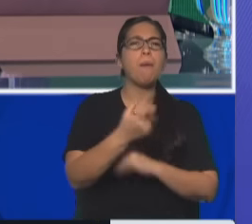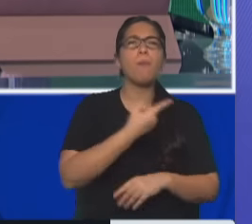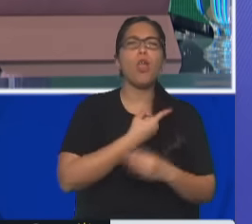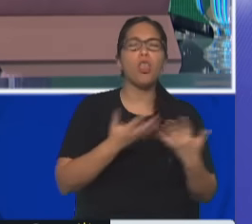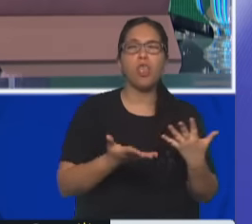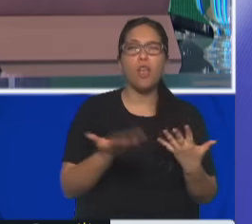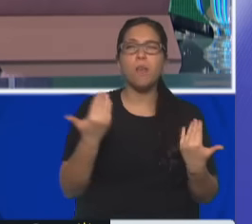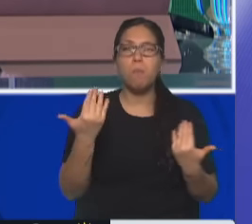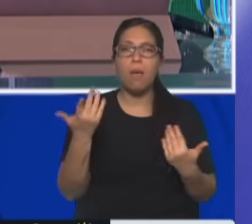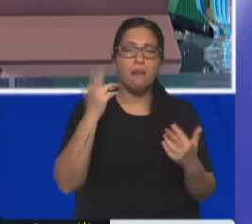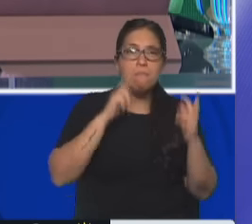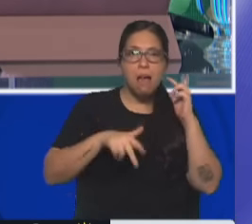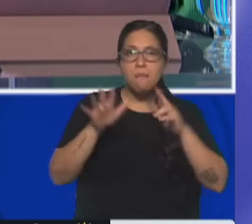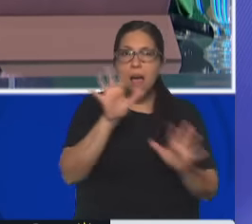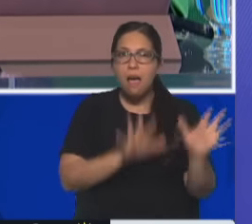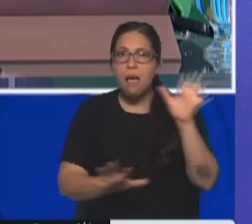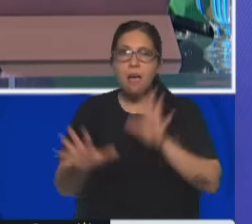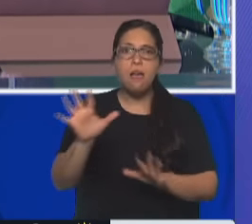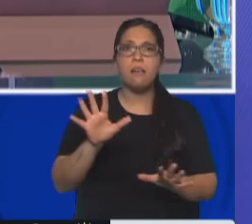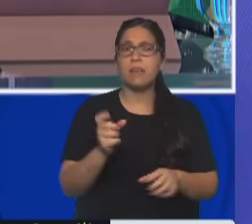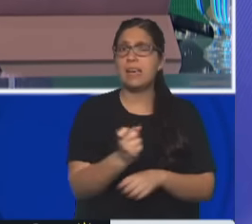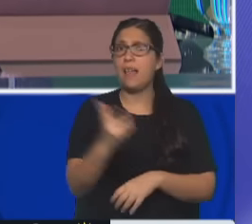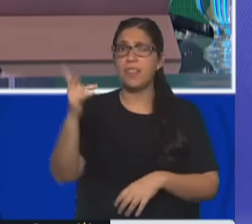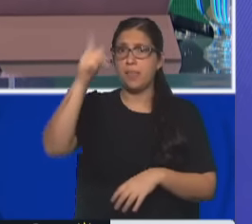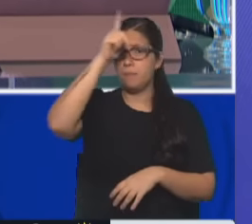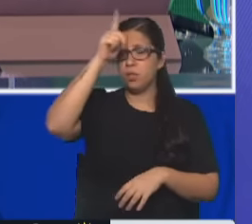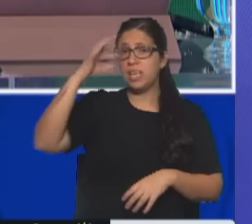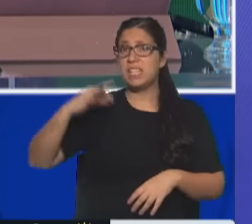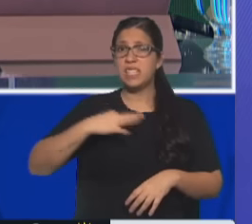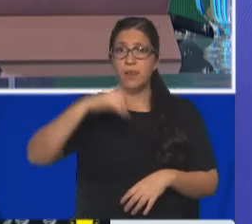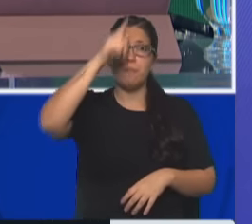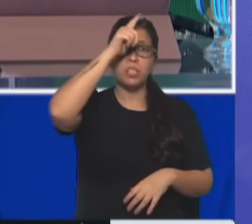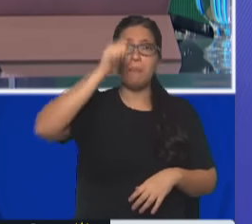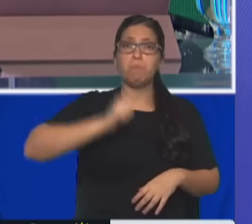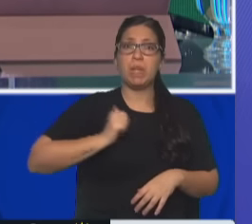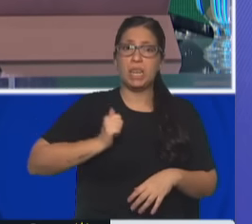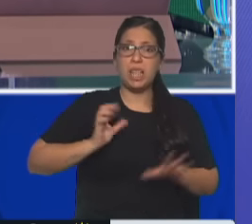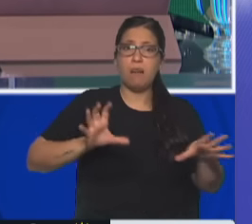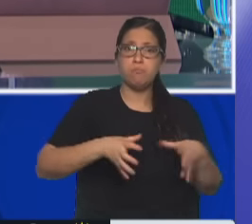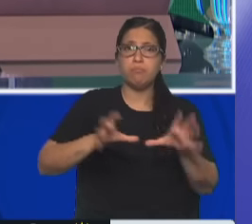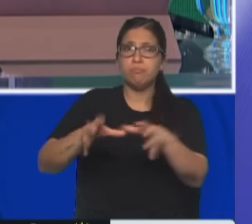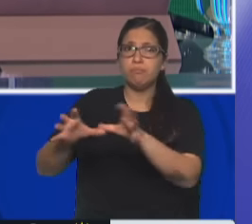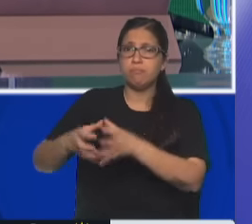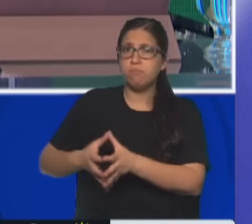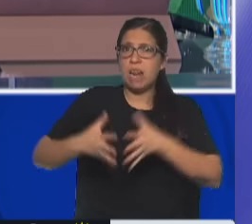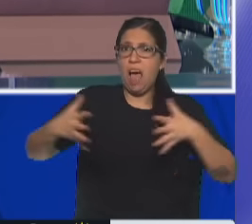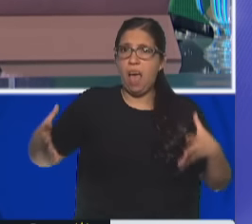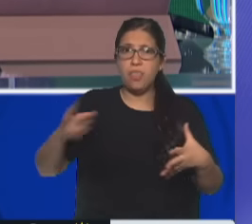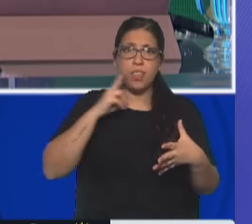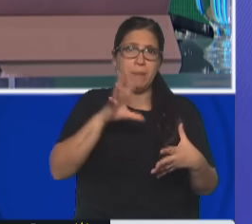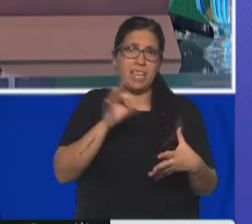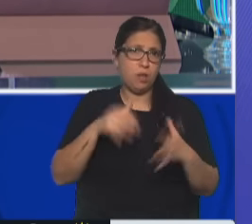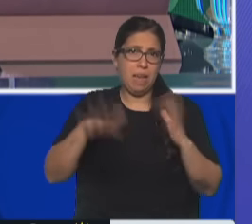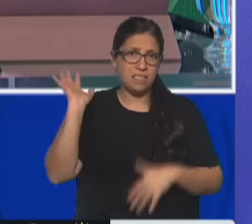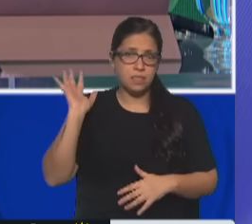efectivos, es decir, un número muy alto de la policía civil y la policía militar con sus distintas ramas. Bueno, hablábamos de BOPE, del batallón,